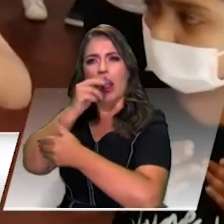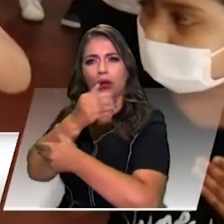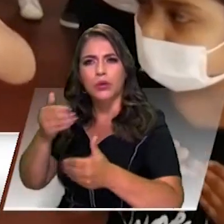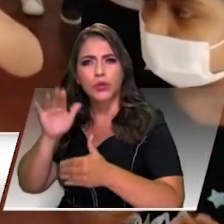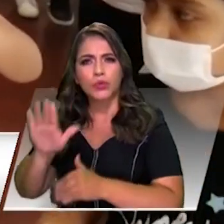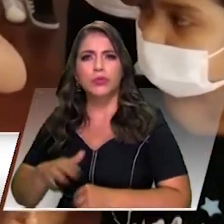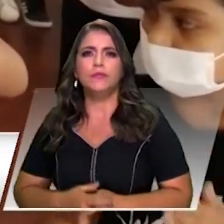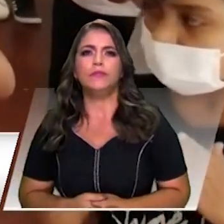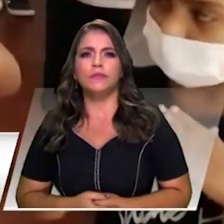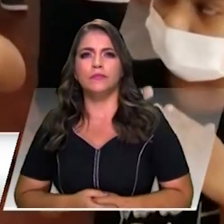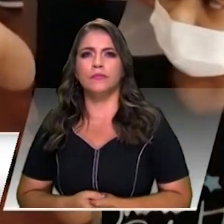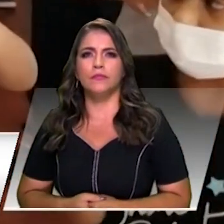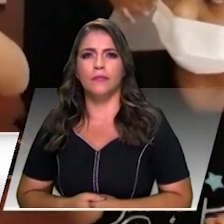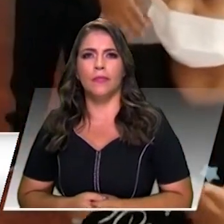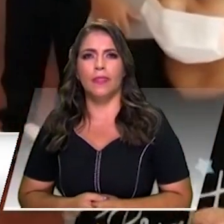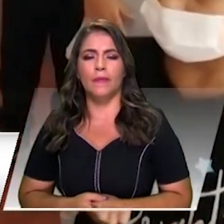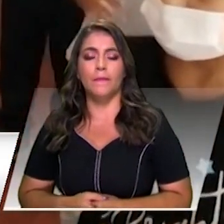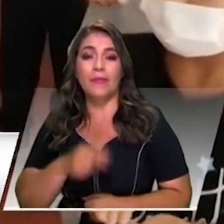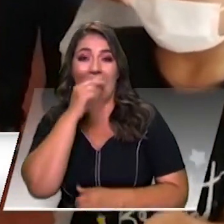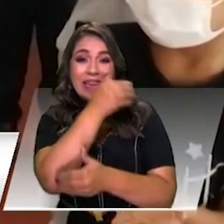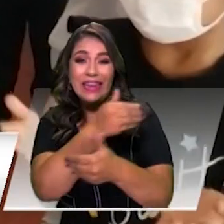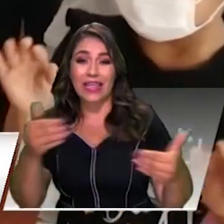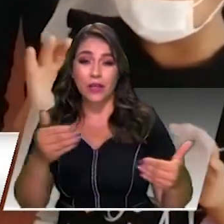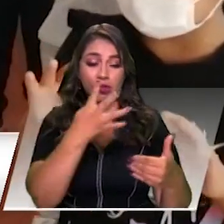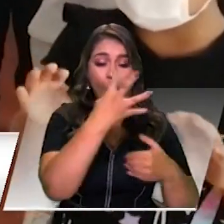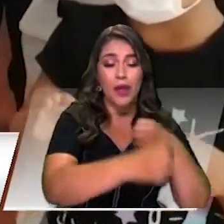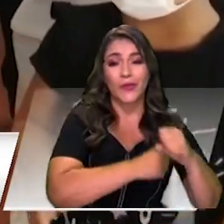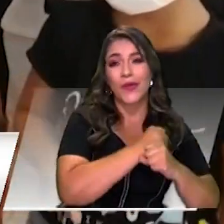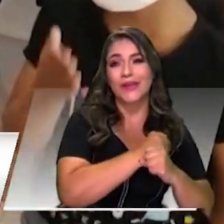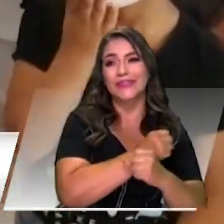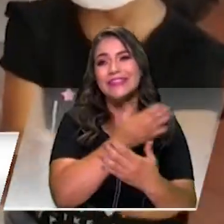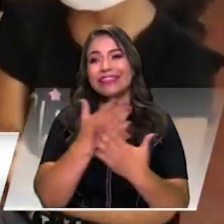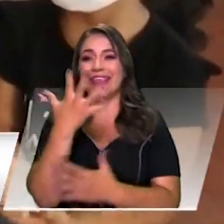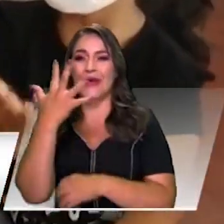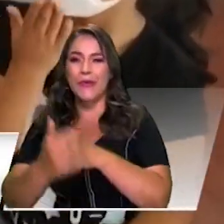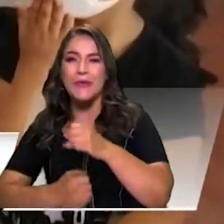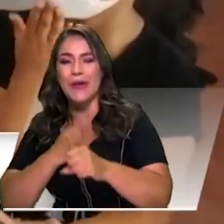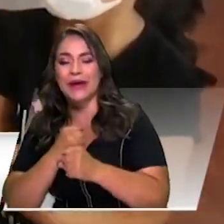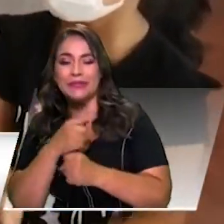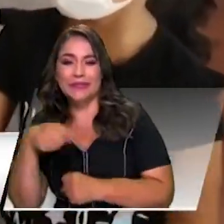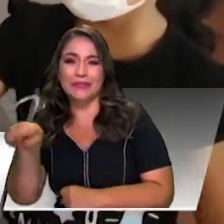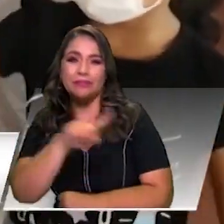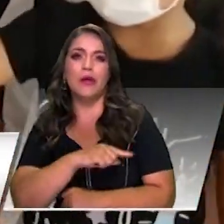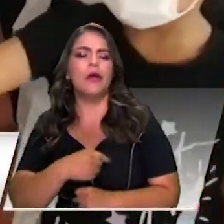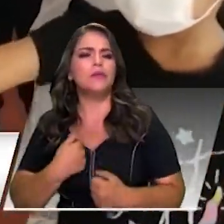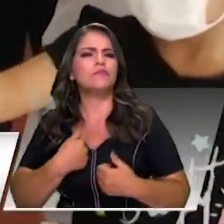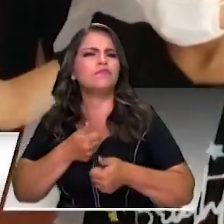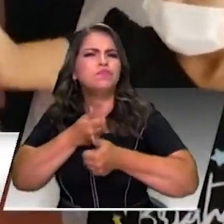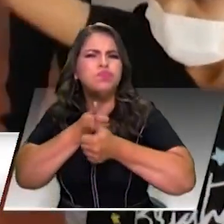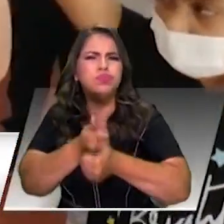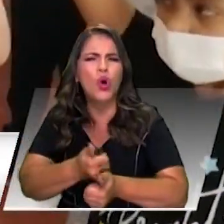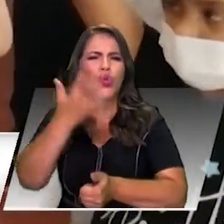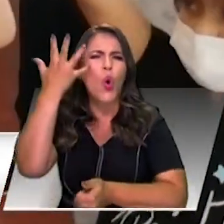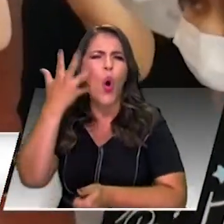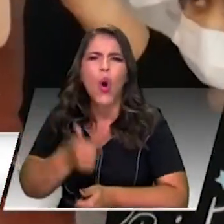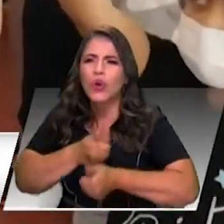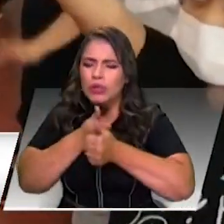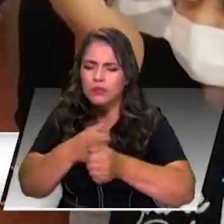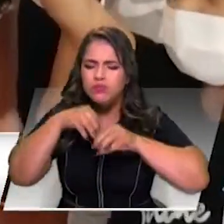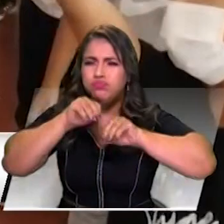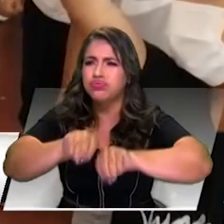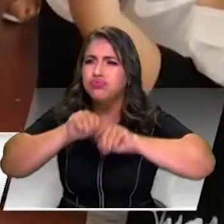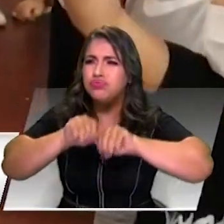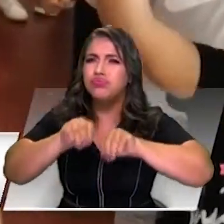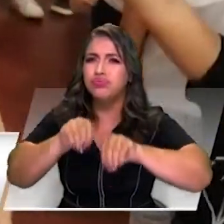interior de los socares la estrategia impactará niños entre los cuatro y los cinco años de edad los cuales reciben este acompañamiento todos los días de la semana